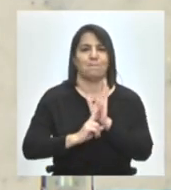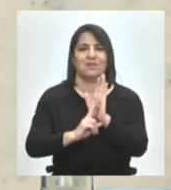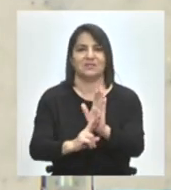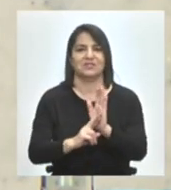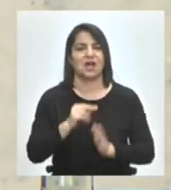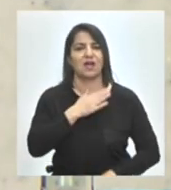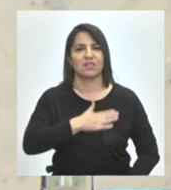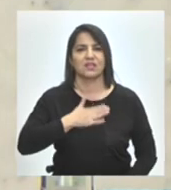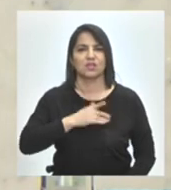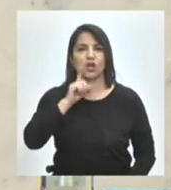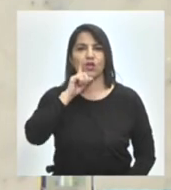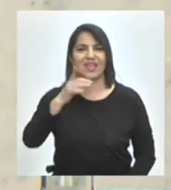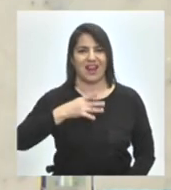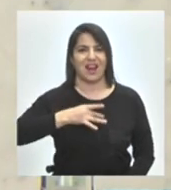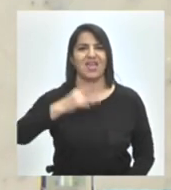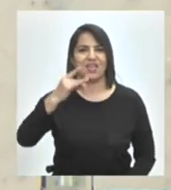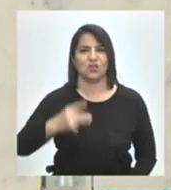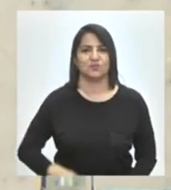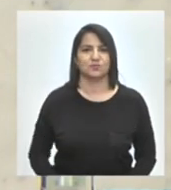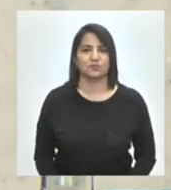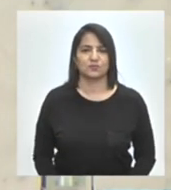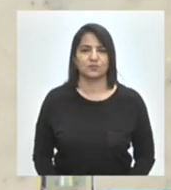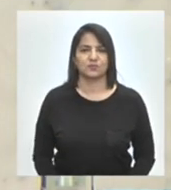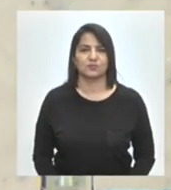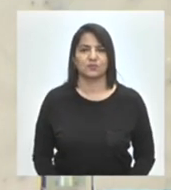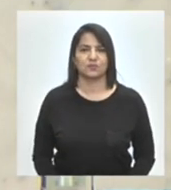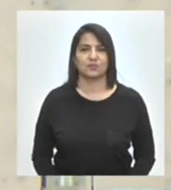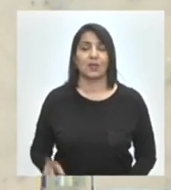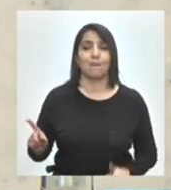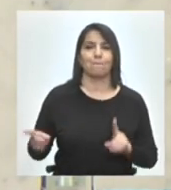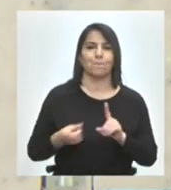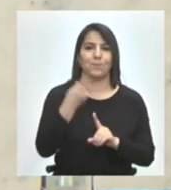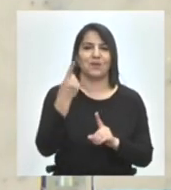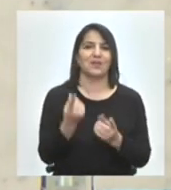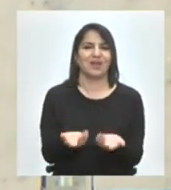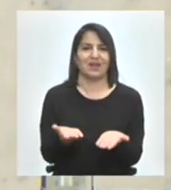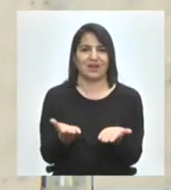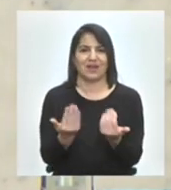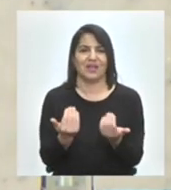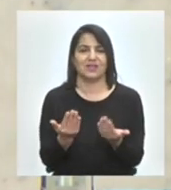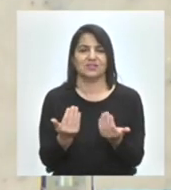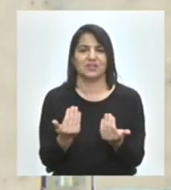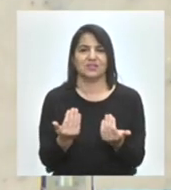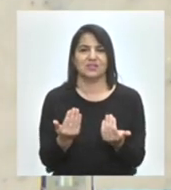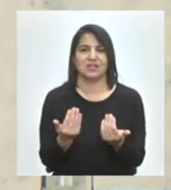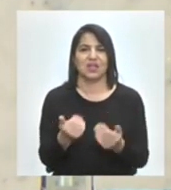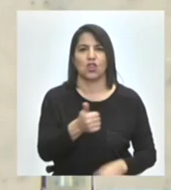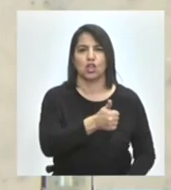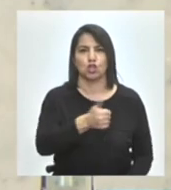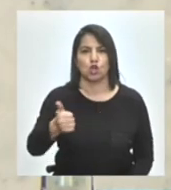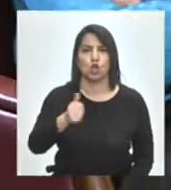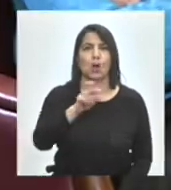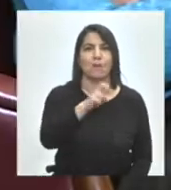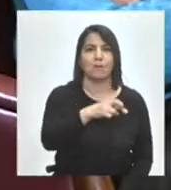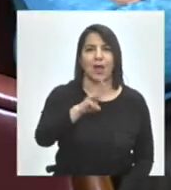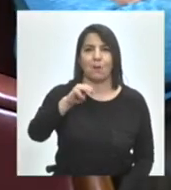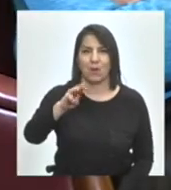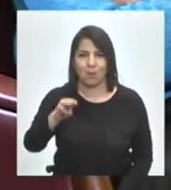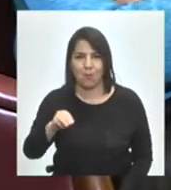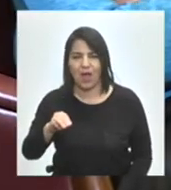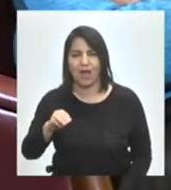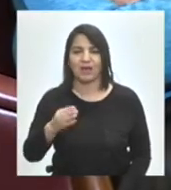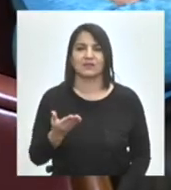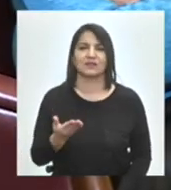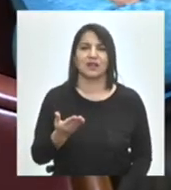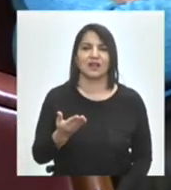de quienes nos han elegido y que la primera necesidad de toda madre o padre de familia es